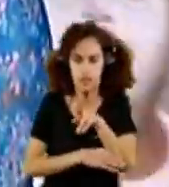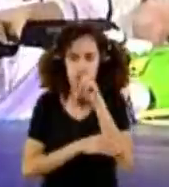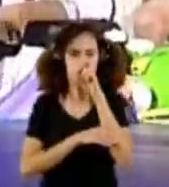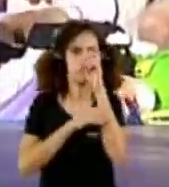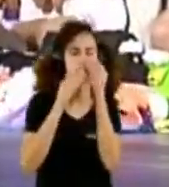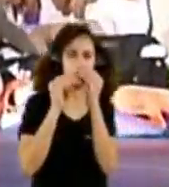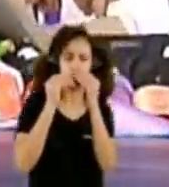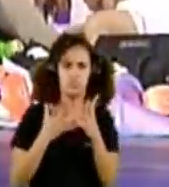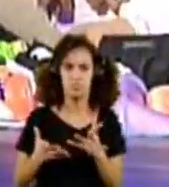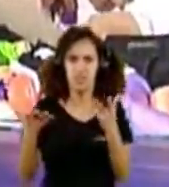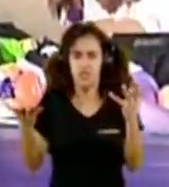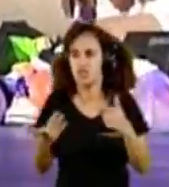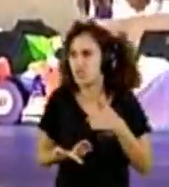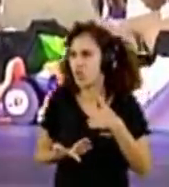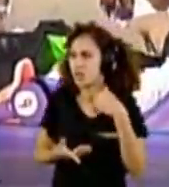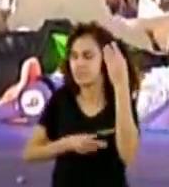entonces yo llegué a la